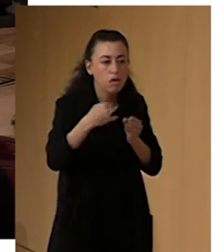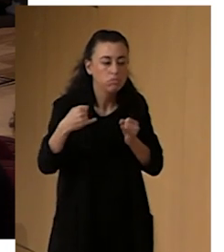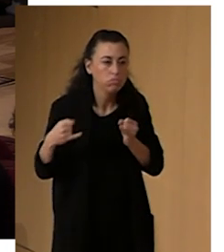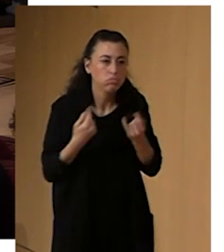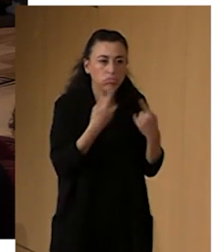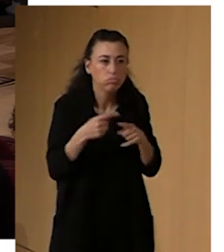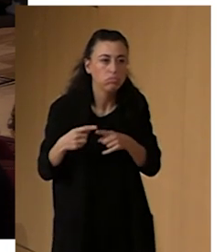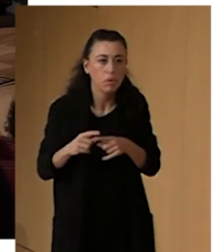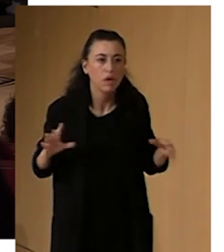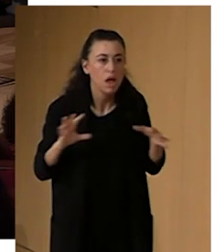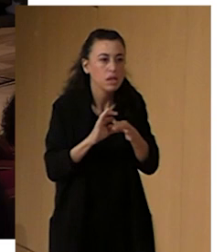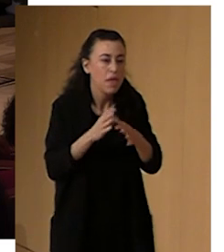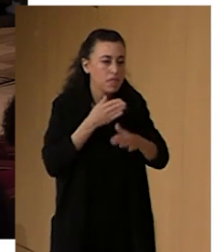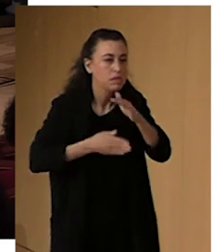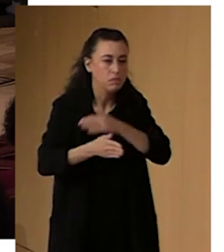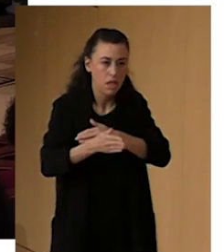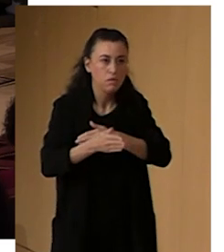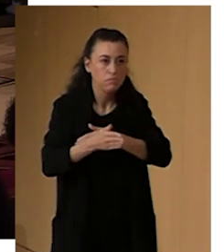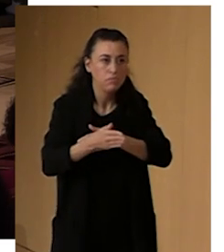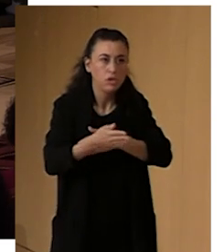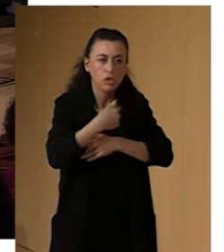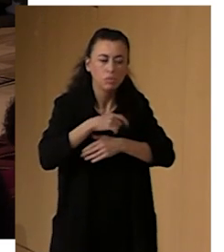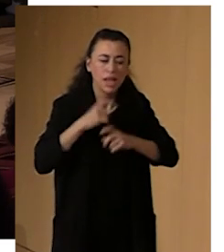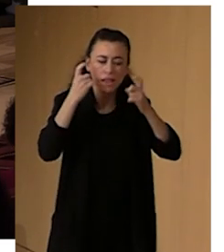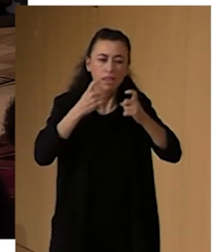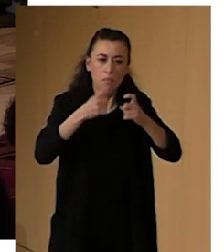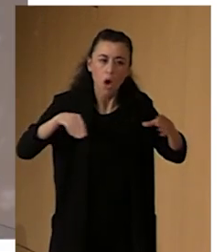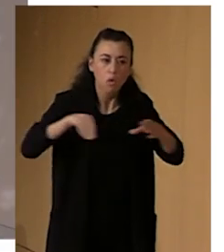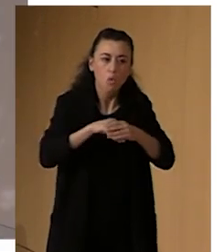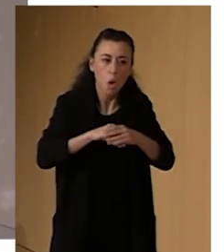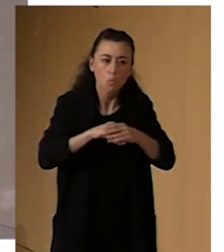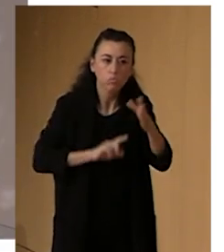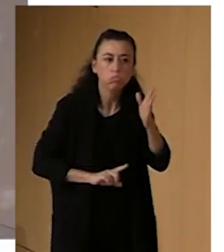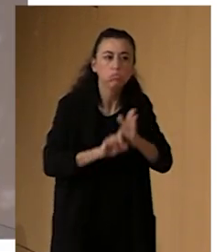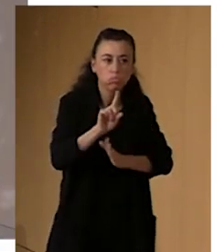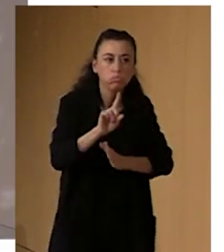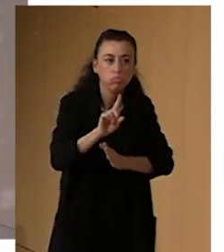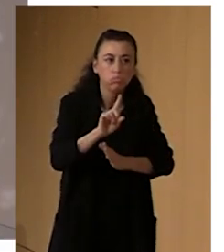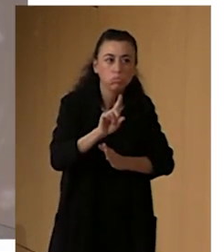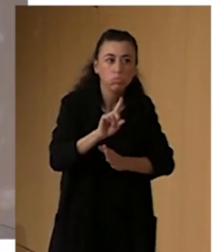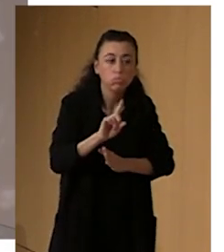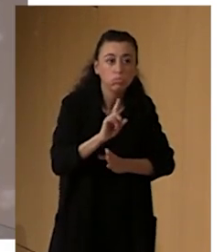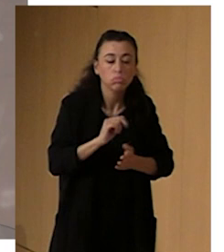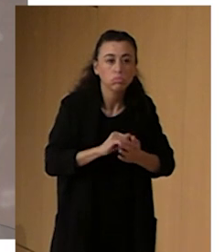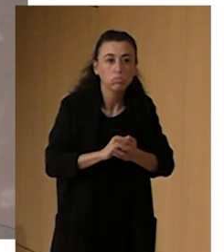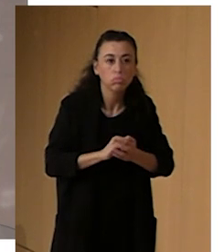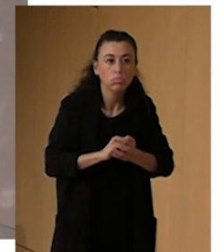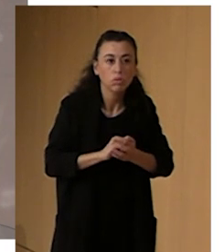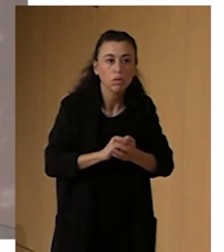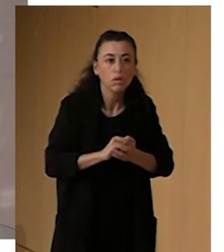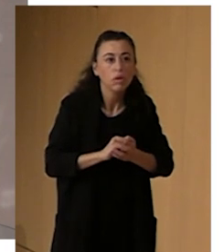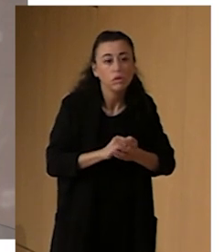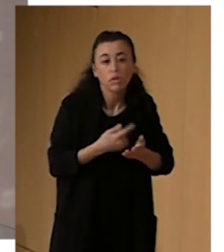a accesibilidad no y intentar ser más inclusivos y una y una de ellas son los recursos no que preparamos para cada una de las